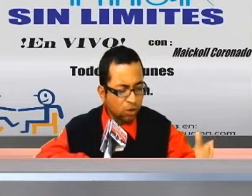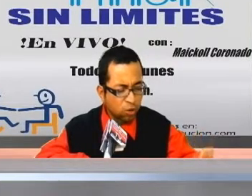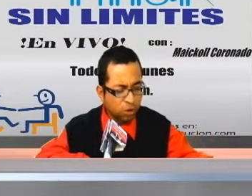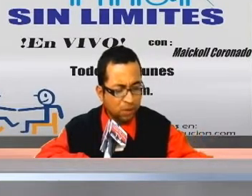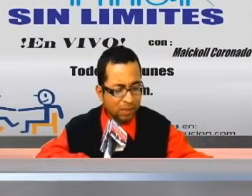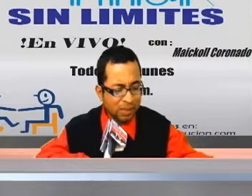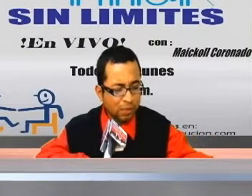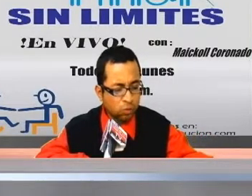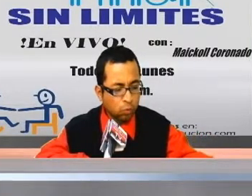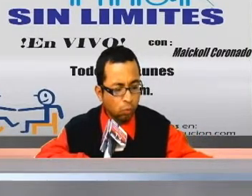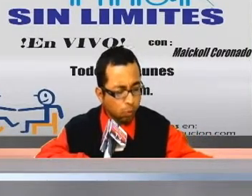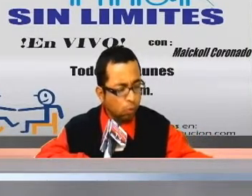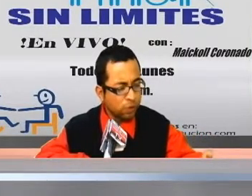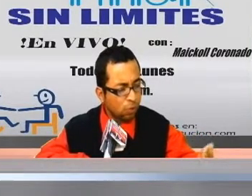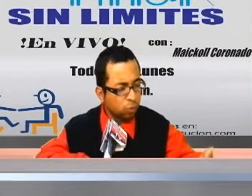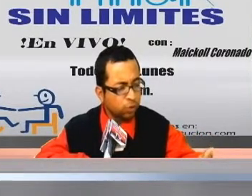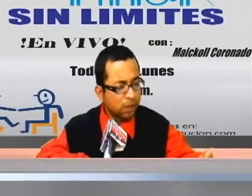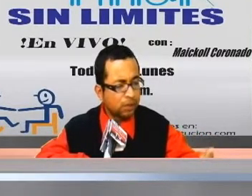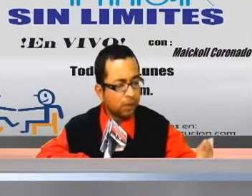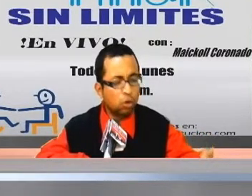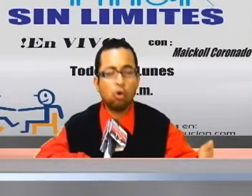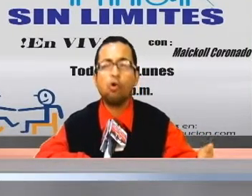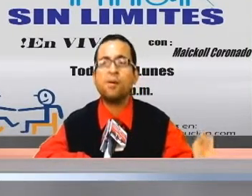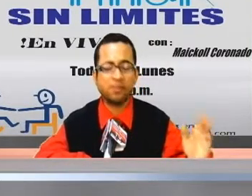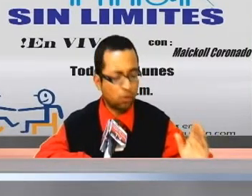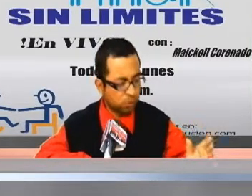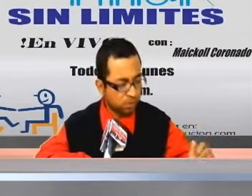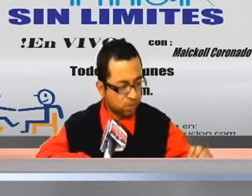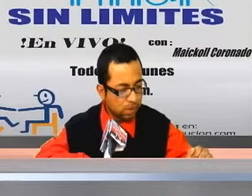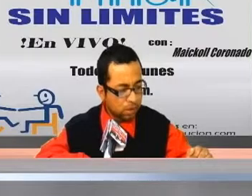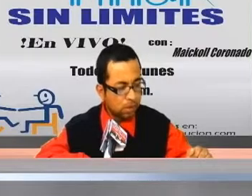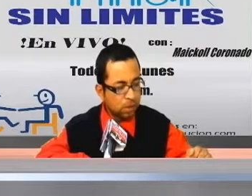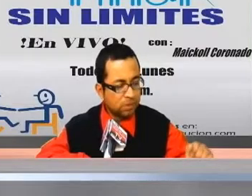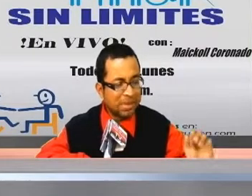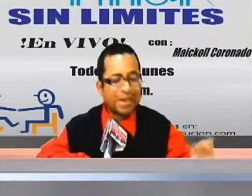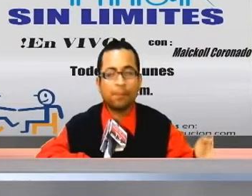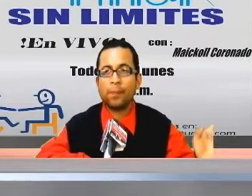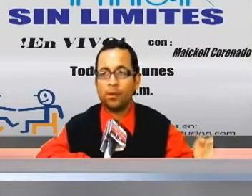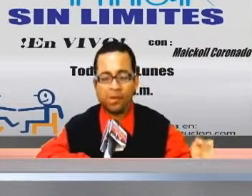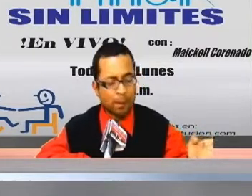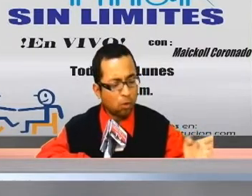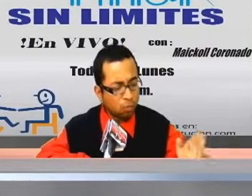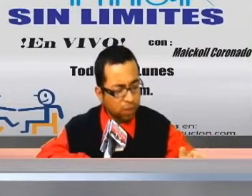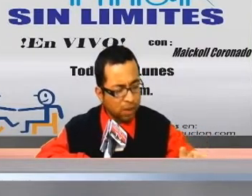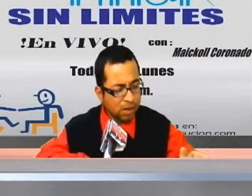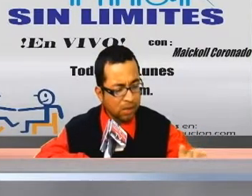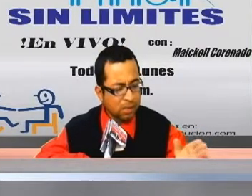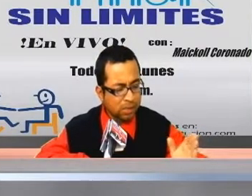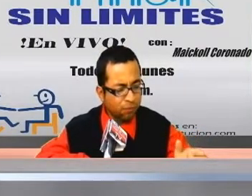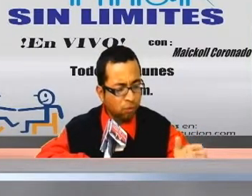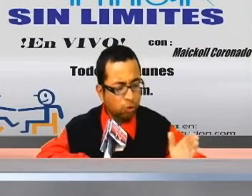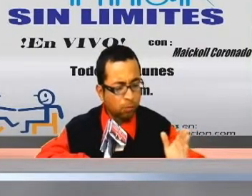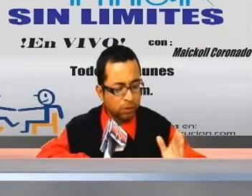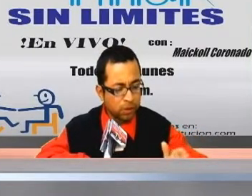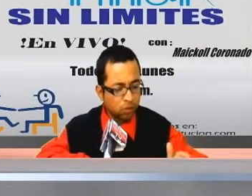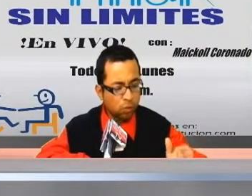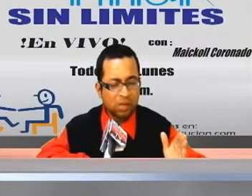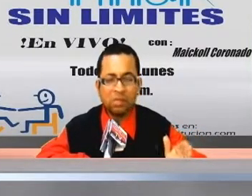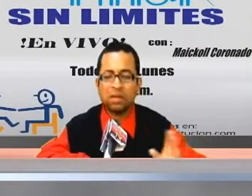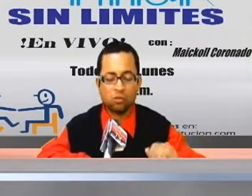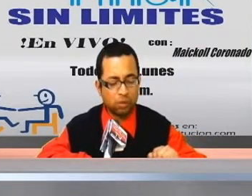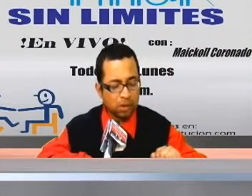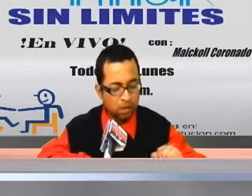pero en estos días hubo una junta de gobernadores y del Banco Mundial y del Fondo